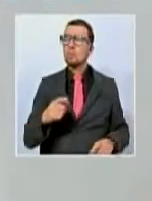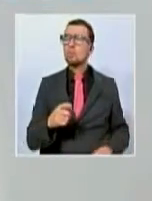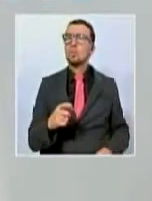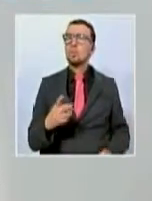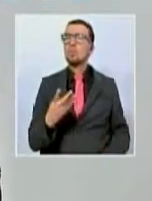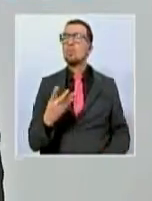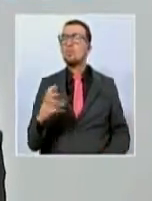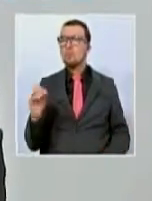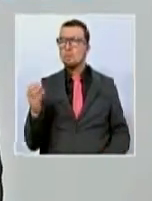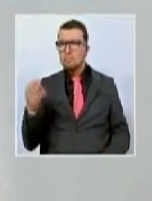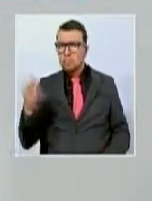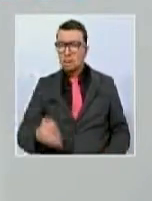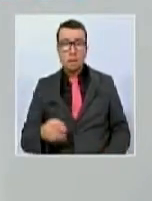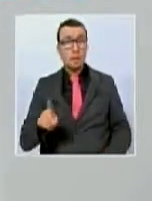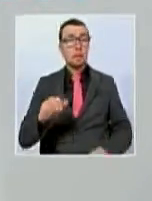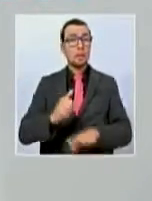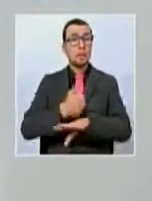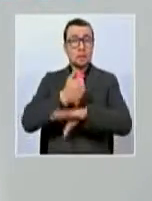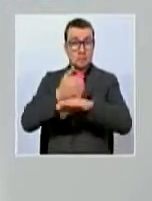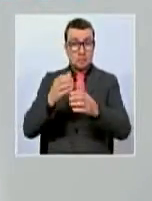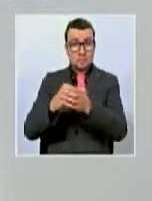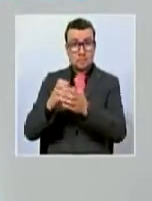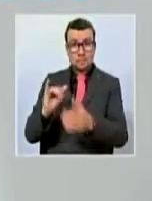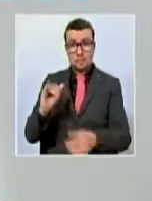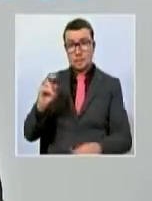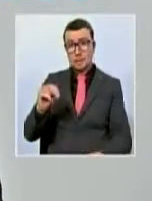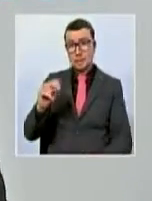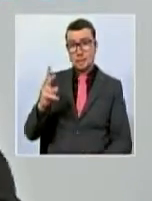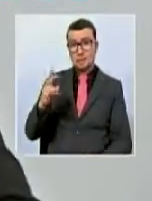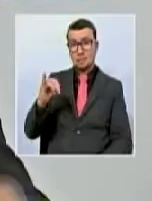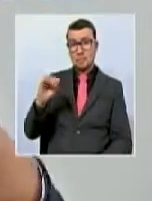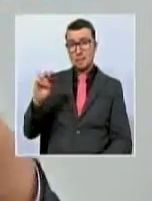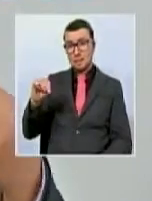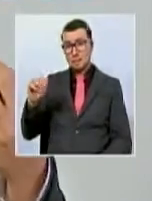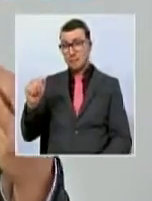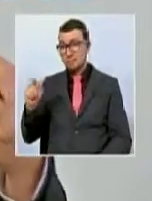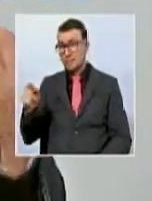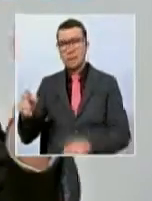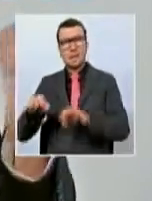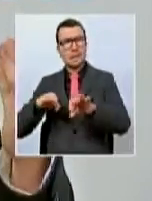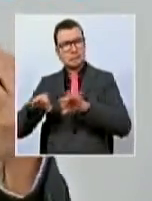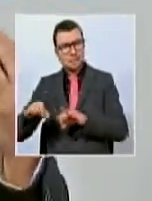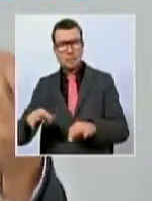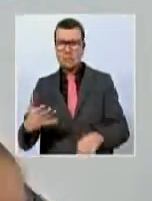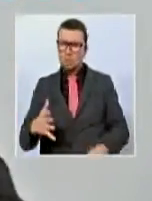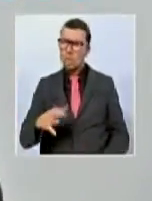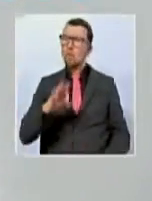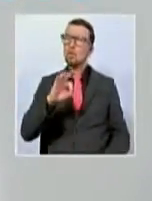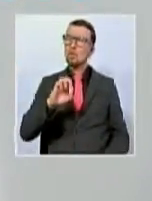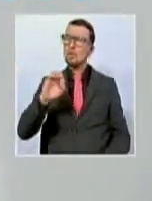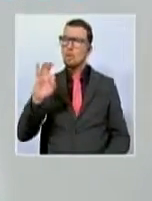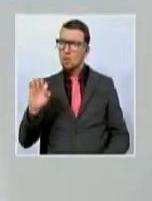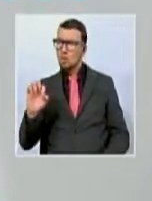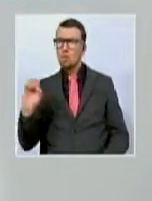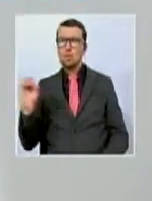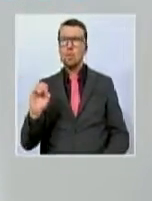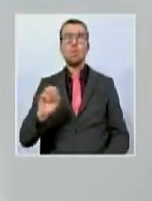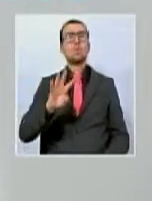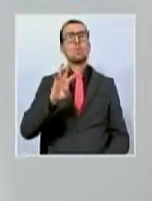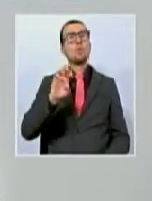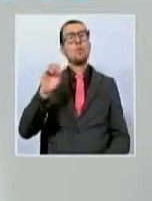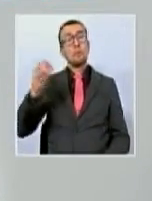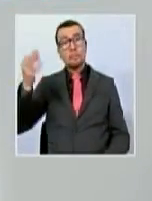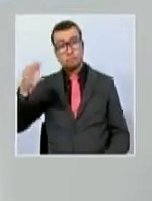y la directora de medicamentos del INVIMA nos hablaba hoy unas estadísticas, acerca del, creo que era el 88-90% de